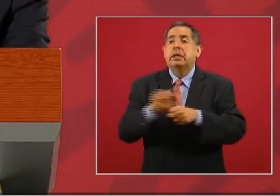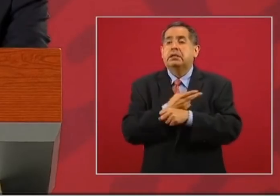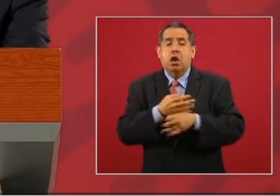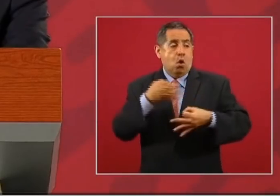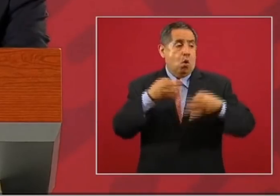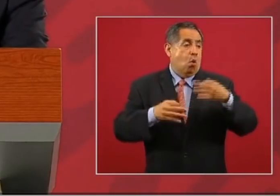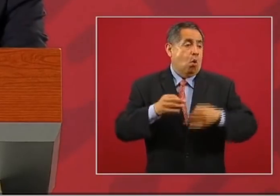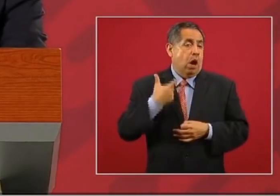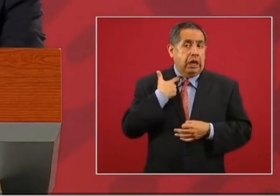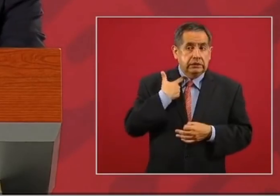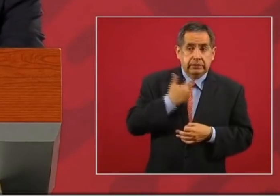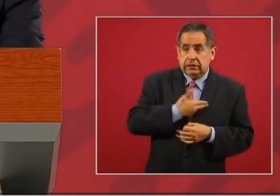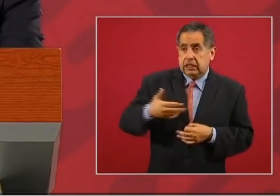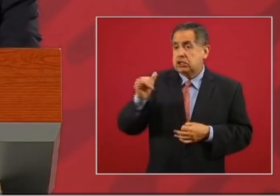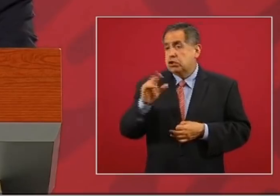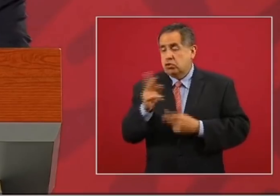no